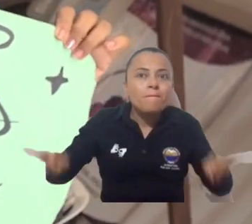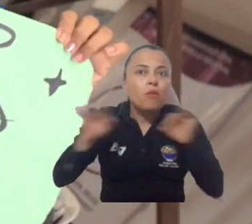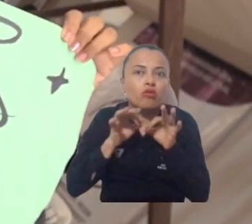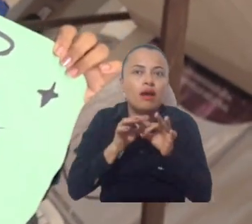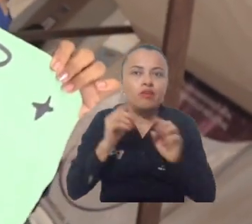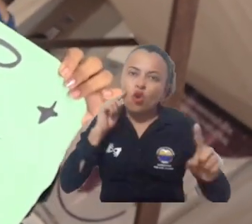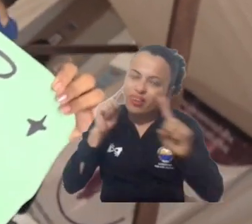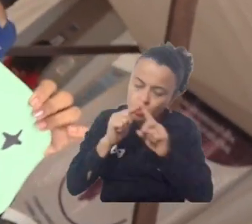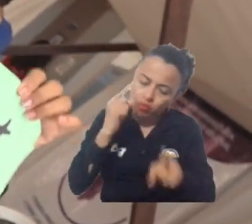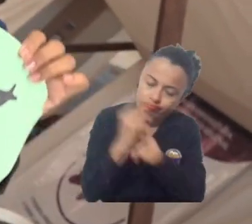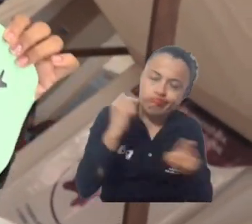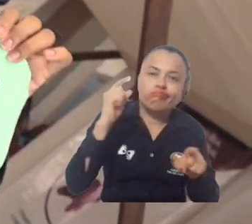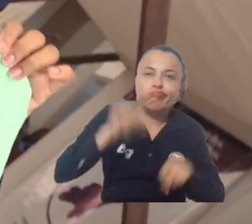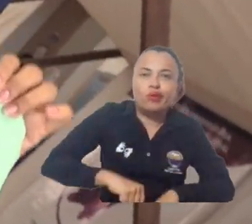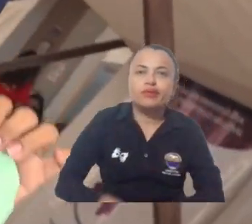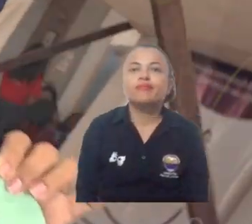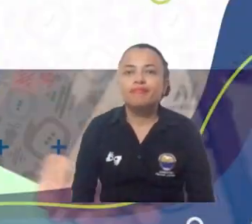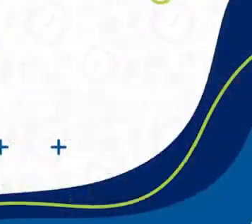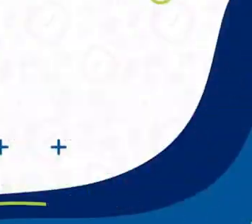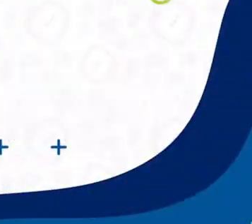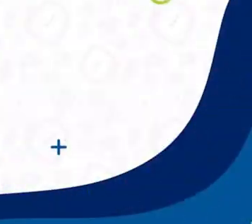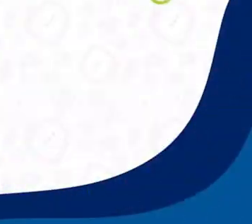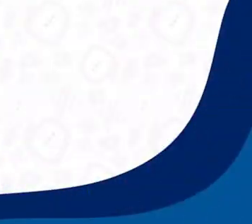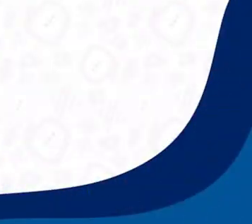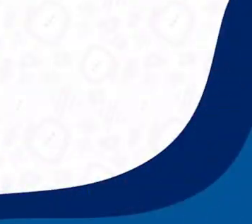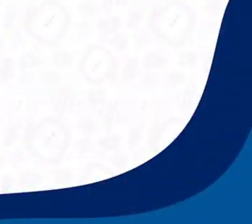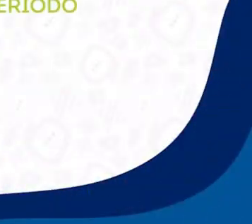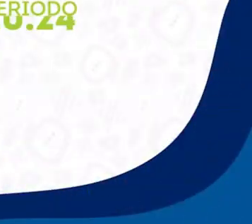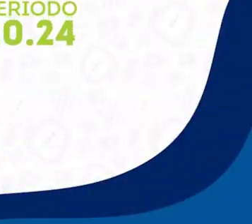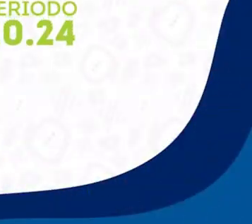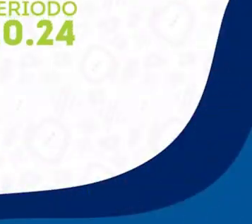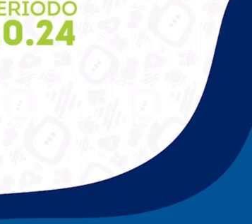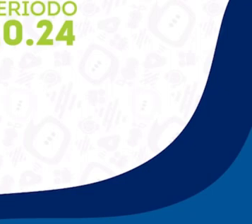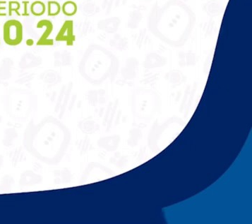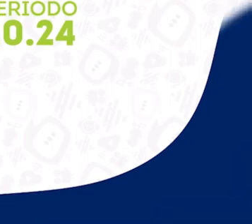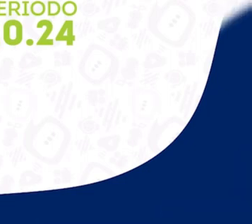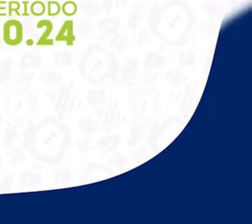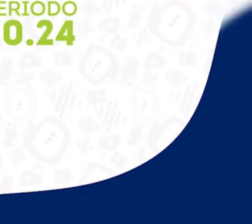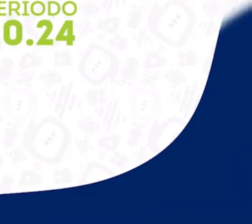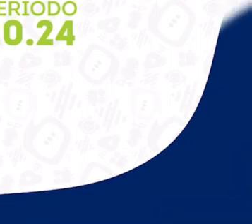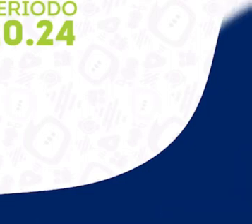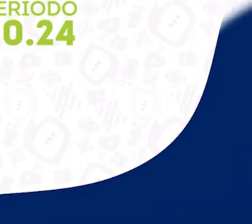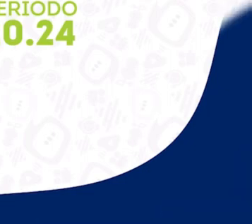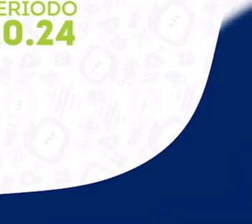fundamental para lograr lo que realmente queremos aún más incluyente e innovadora